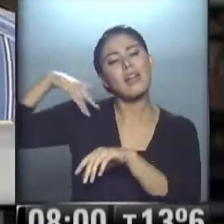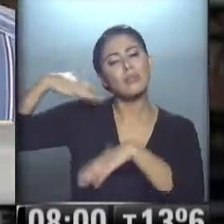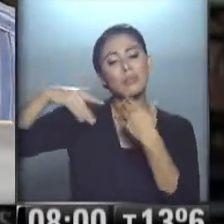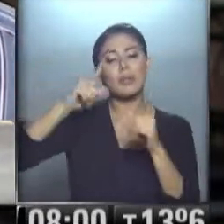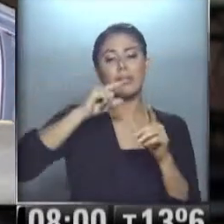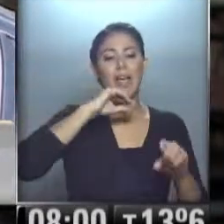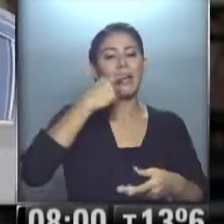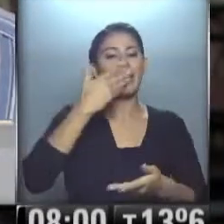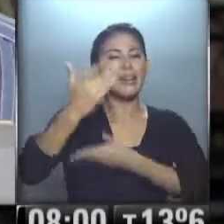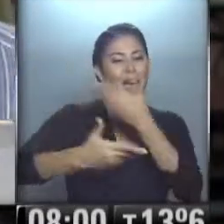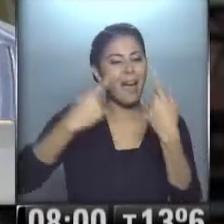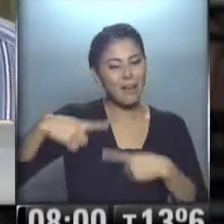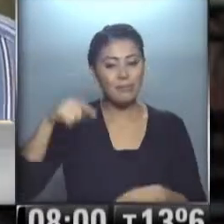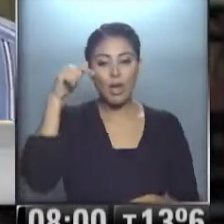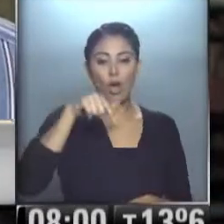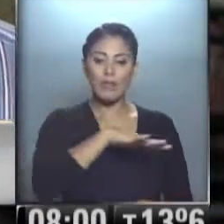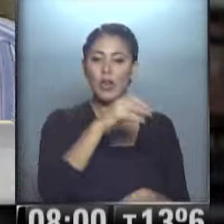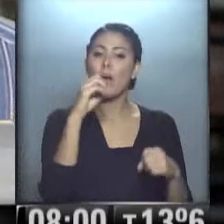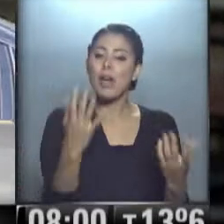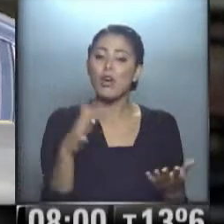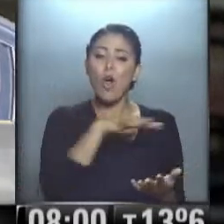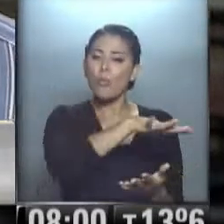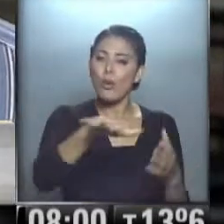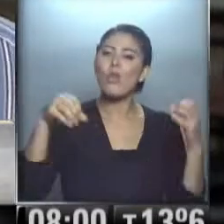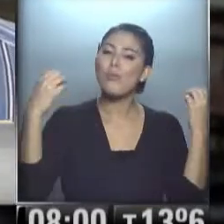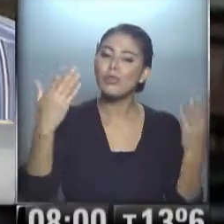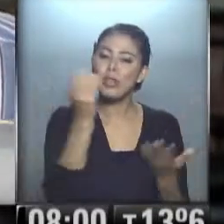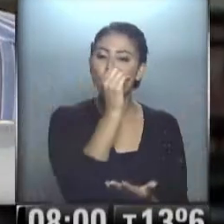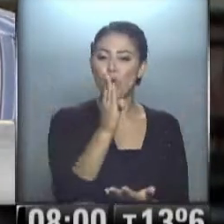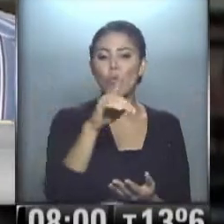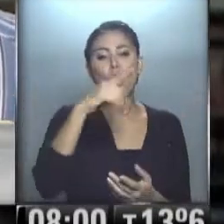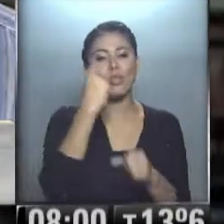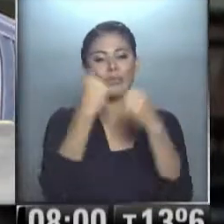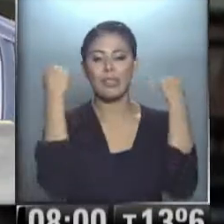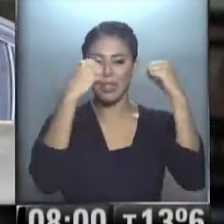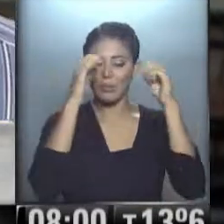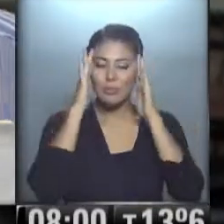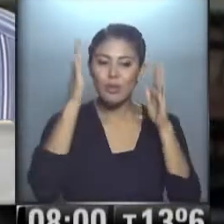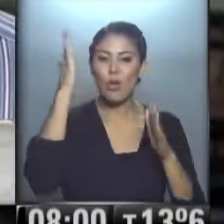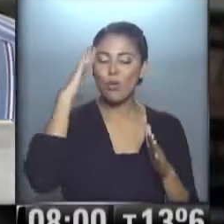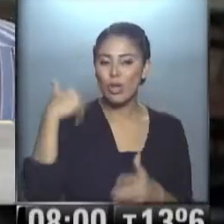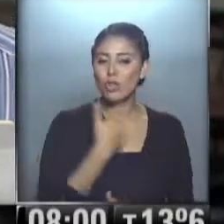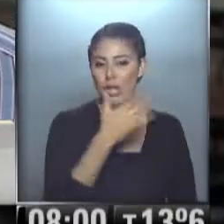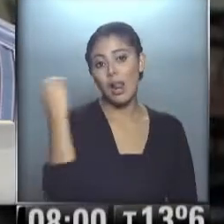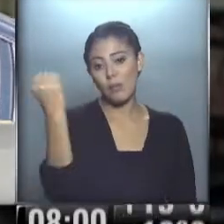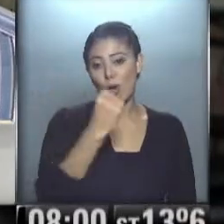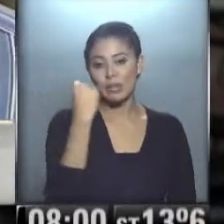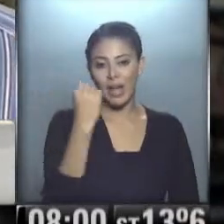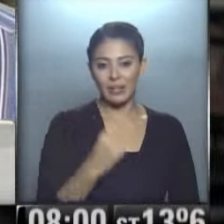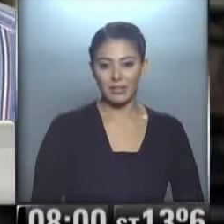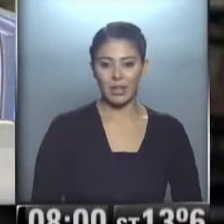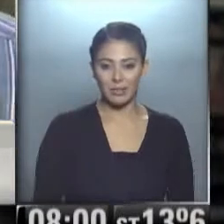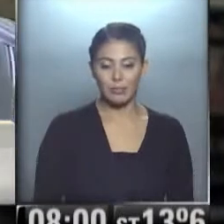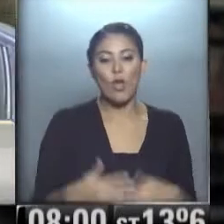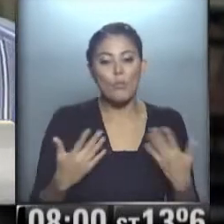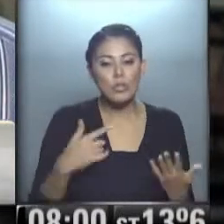trueque. Bueno, hoy porque el barrio está mejor, porque el pueblo está mejor, los clubes tienen una actividad deportiva y cultural y social muy importante.